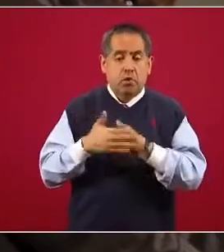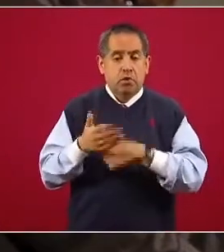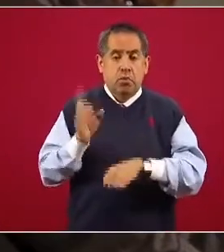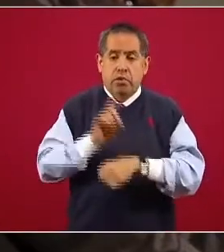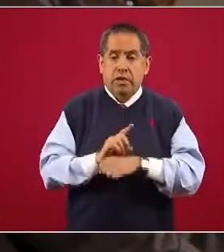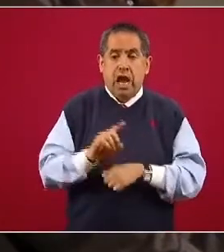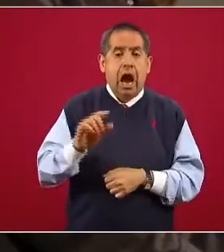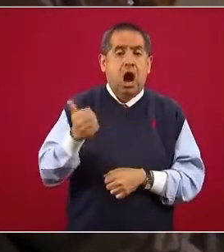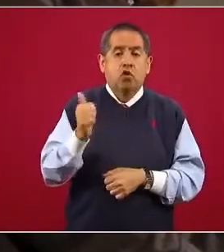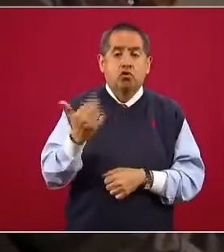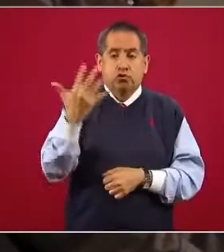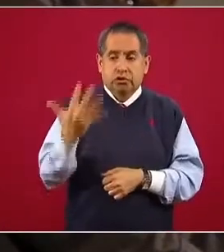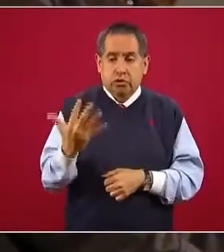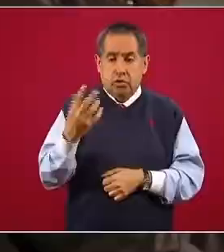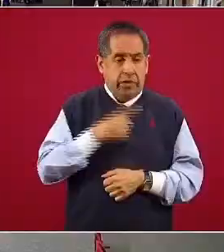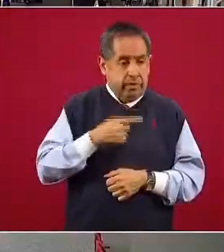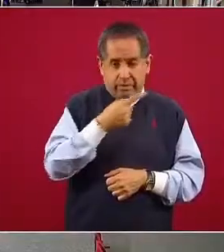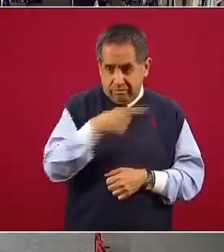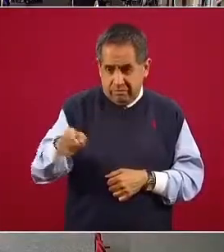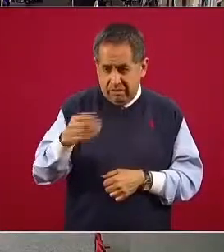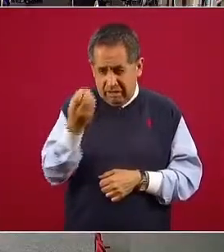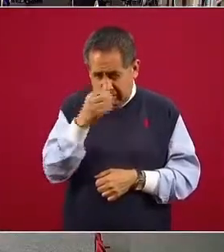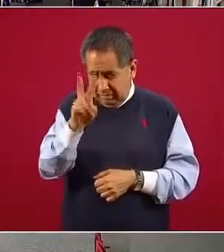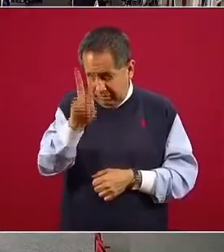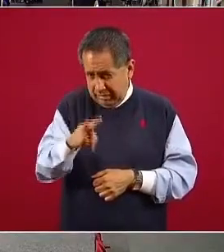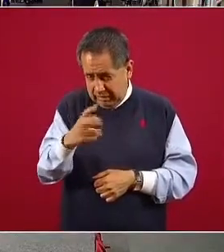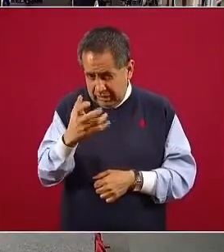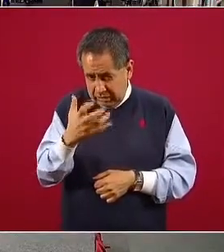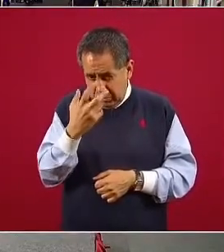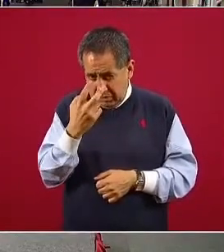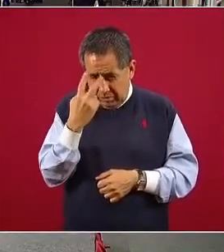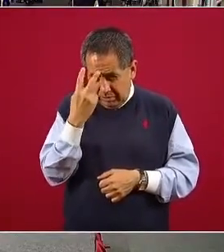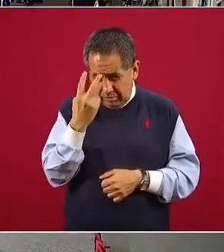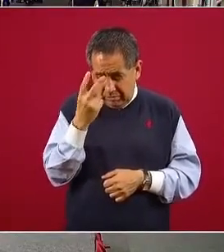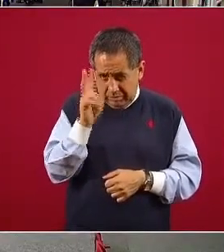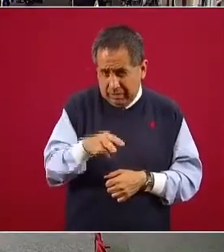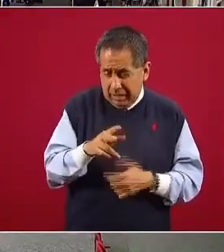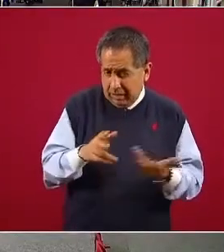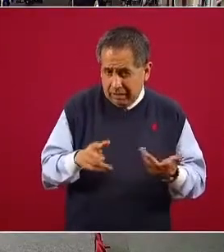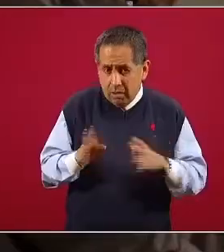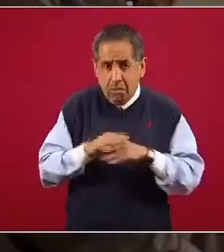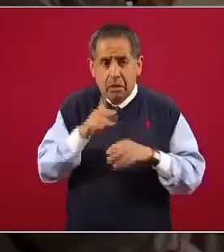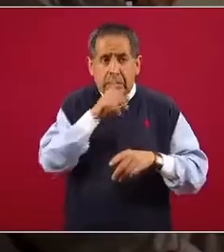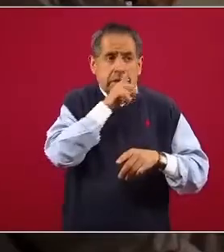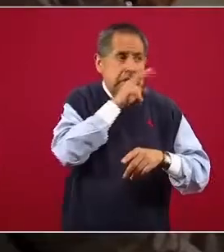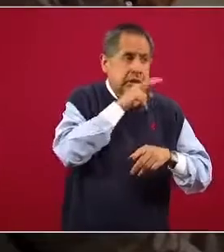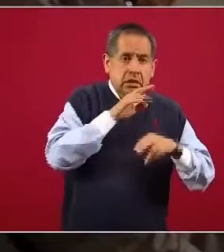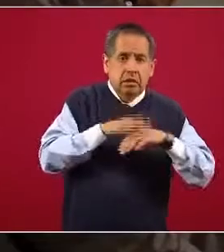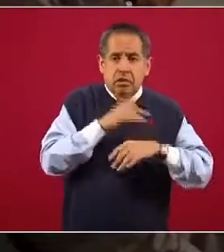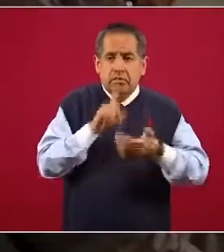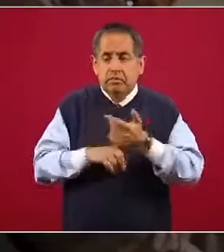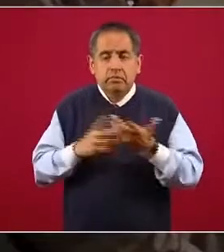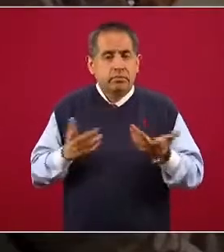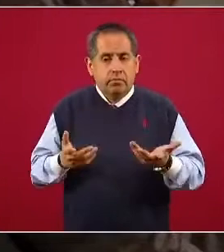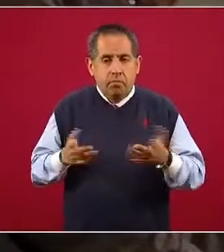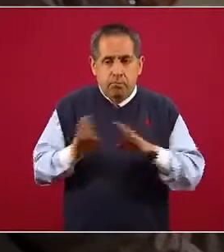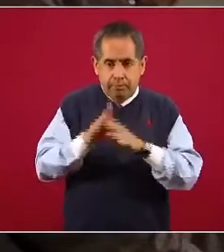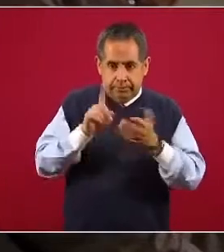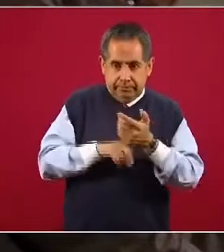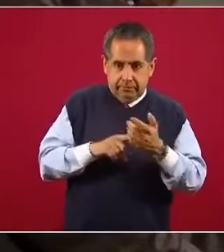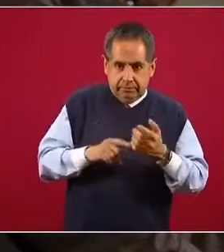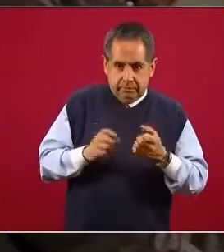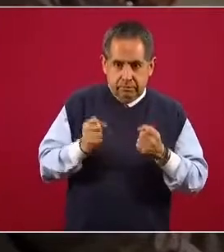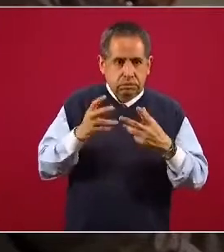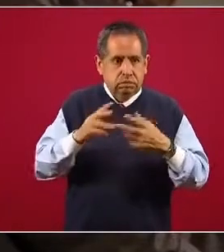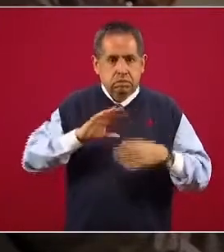día 5 de agosto. ¿Es así esta situación? Además que también hay inquietud, porque también hay inquietud en el sentido de que